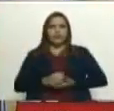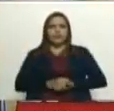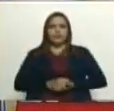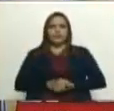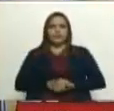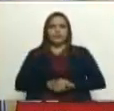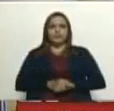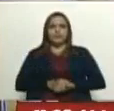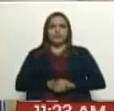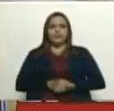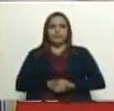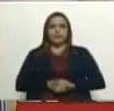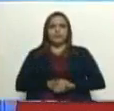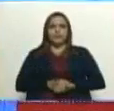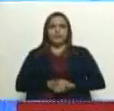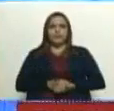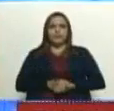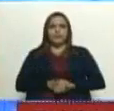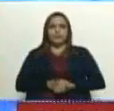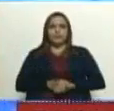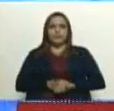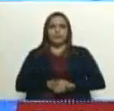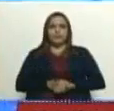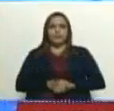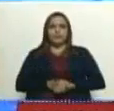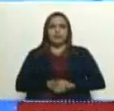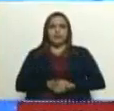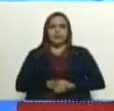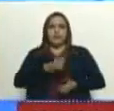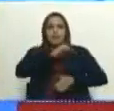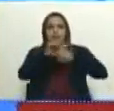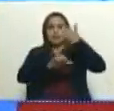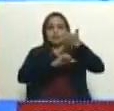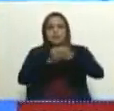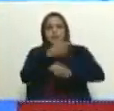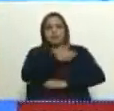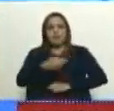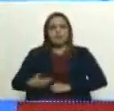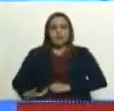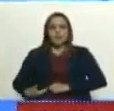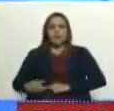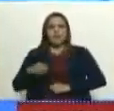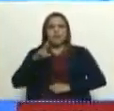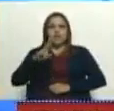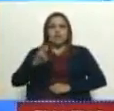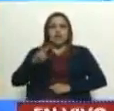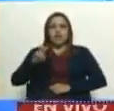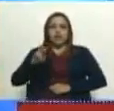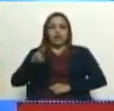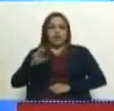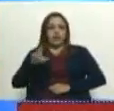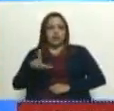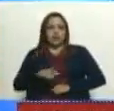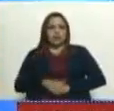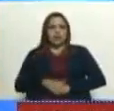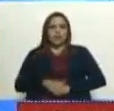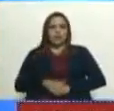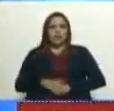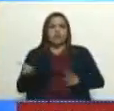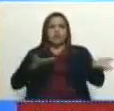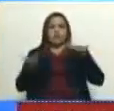Luis Reverol, vicepresidente sectorial de Obras Públicas y Servicios del